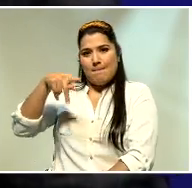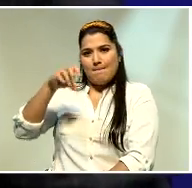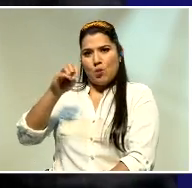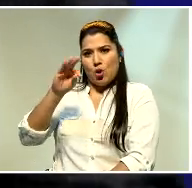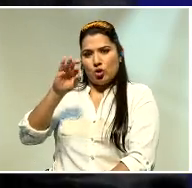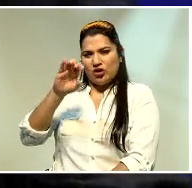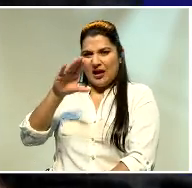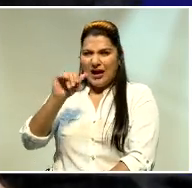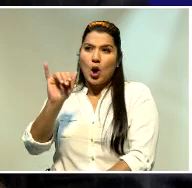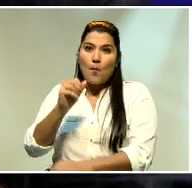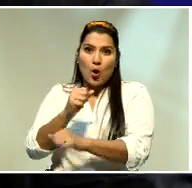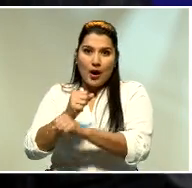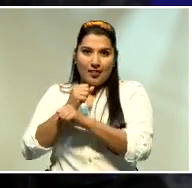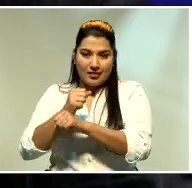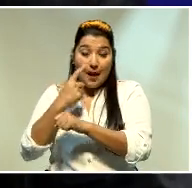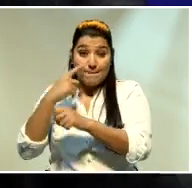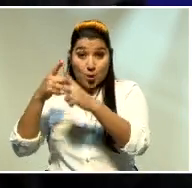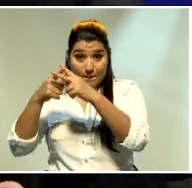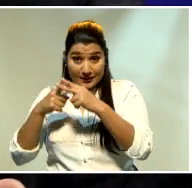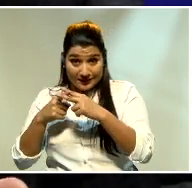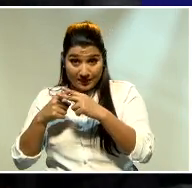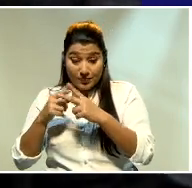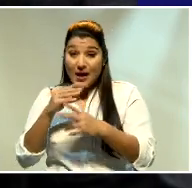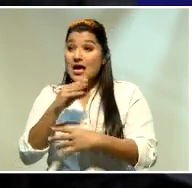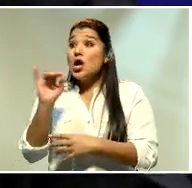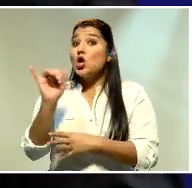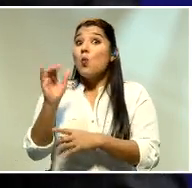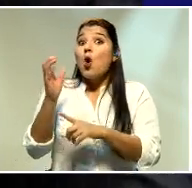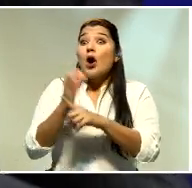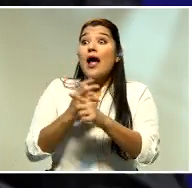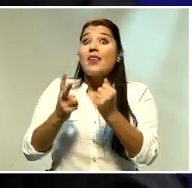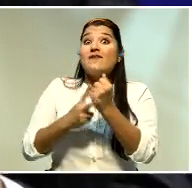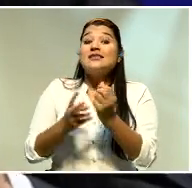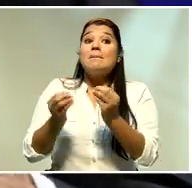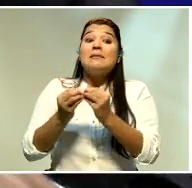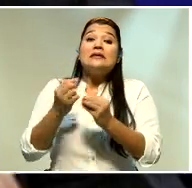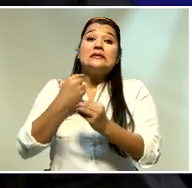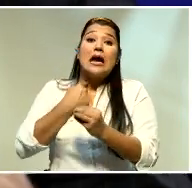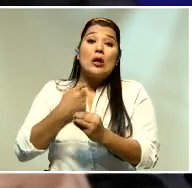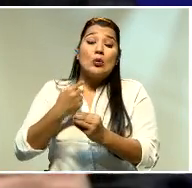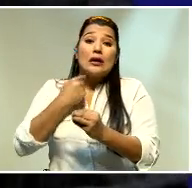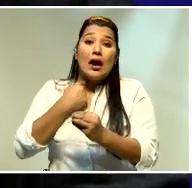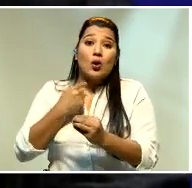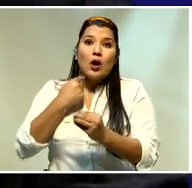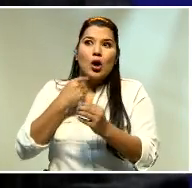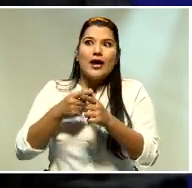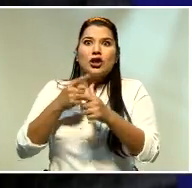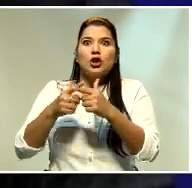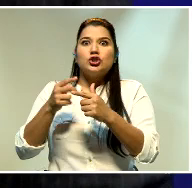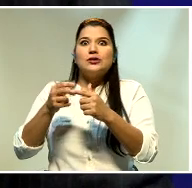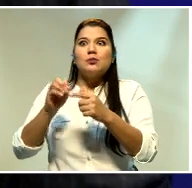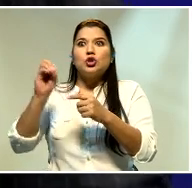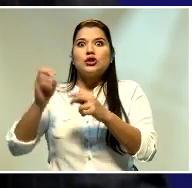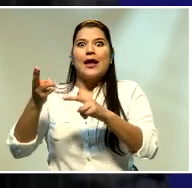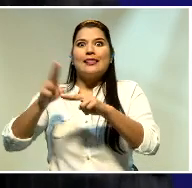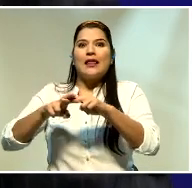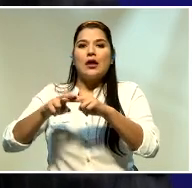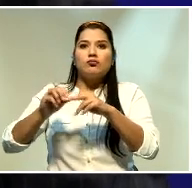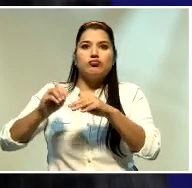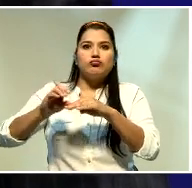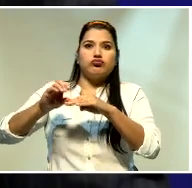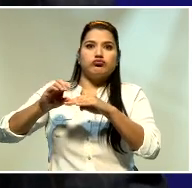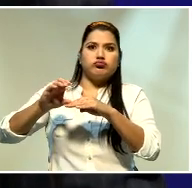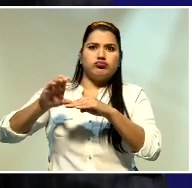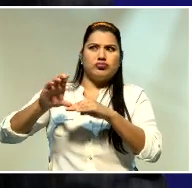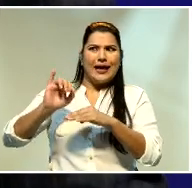le entramos. Y como cada vez se fue haciendo más riesgoso y más caro, cada vez los intereses se fueron haciendo más grandes. Eso es lo que duele,